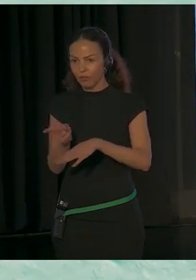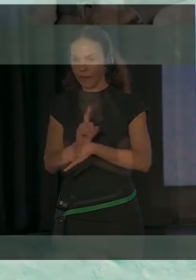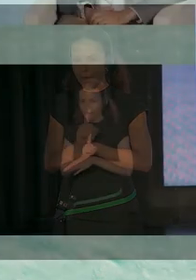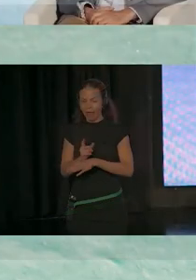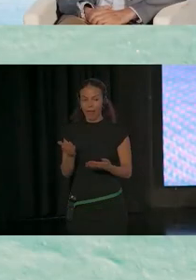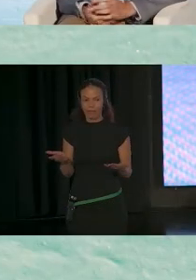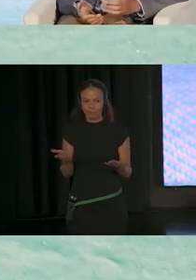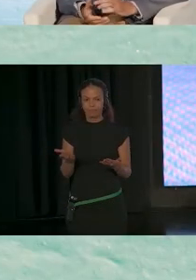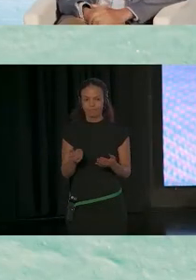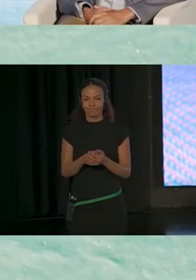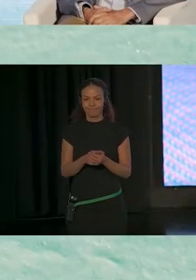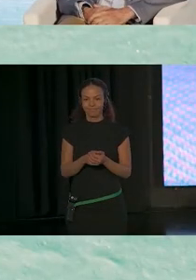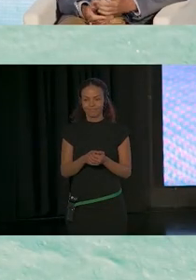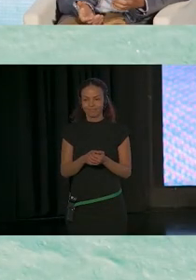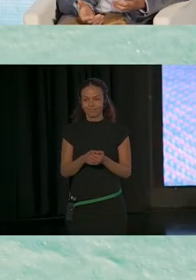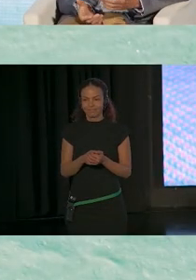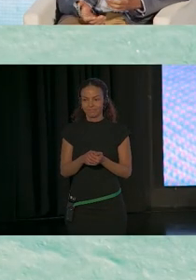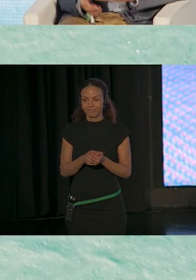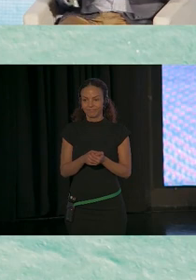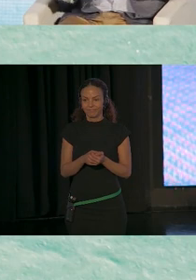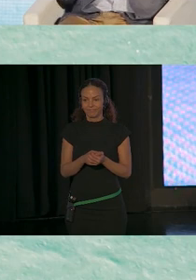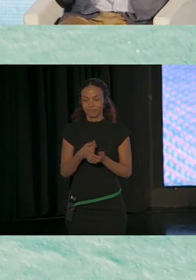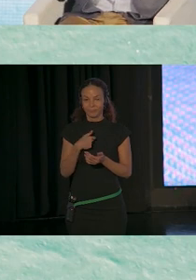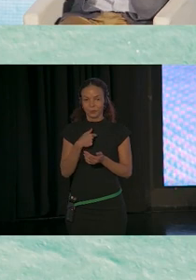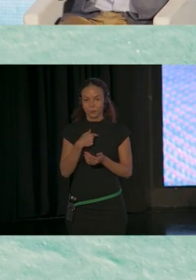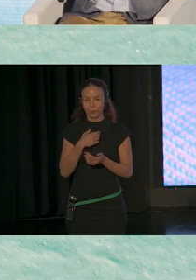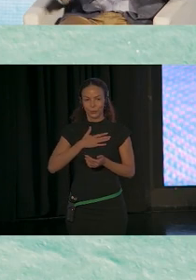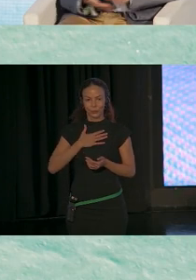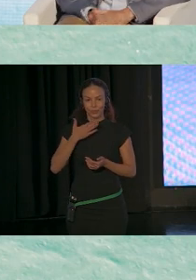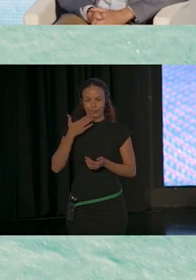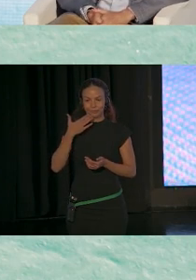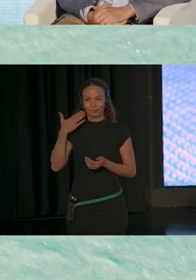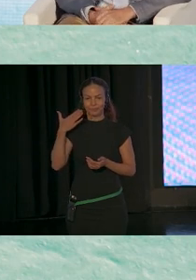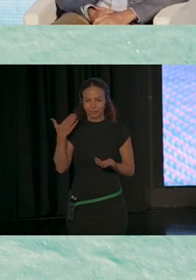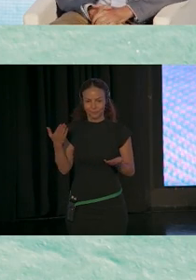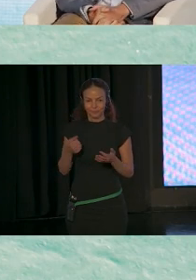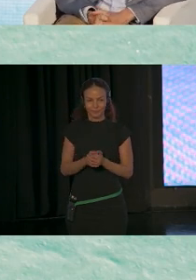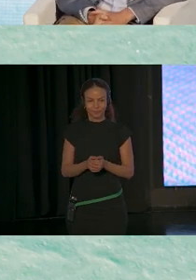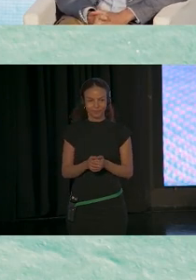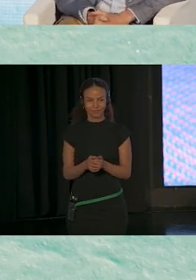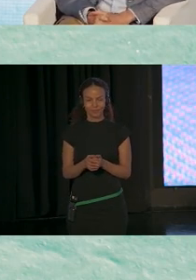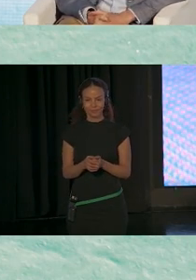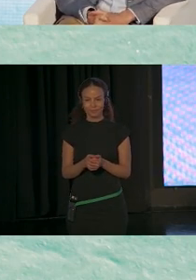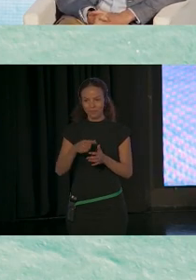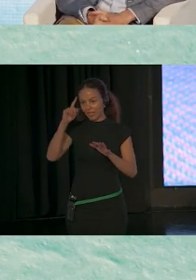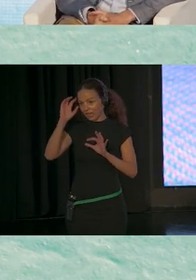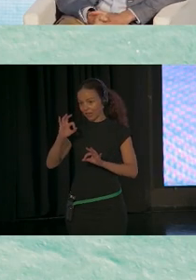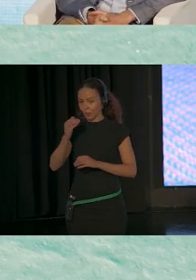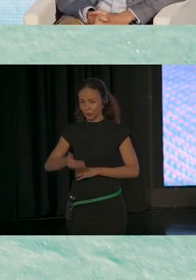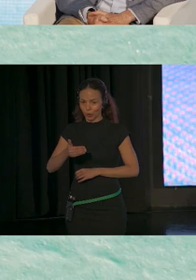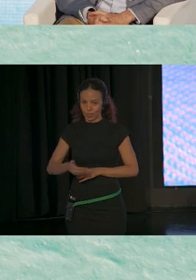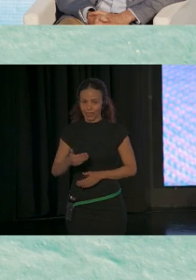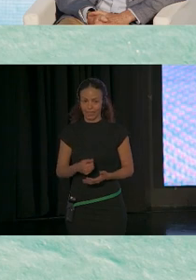Con lo cual, pues, en fin, estoy lleno de gozo de ver esto lleno. En fin, creo que es muy